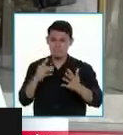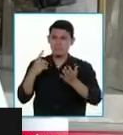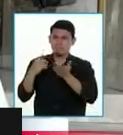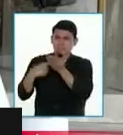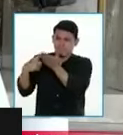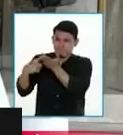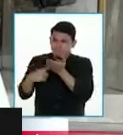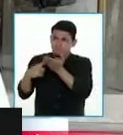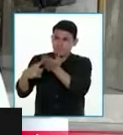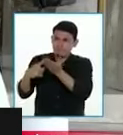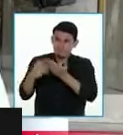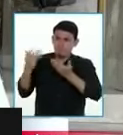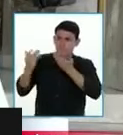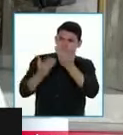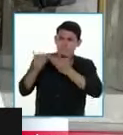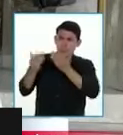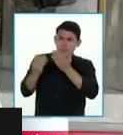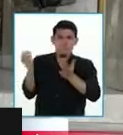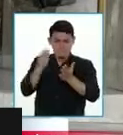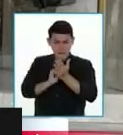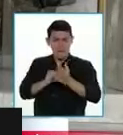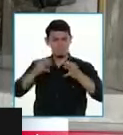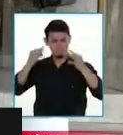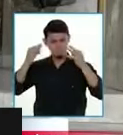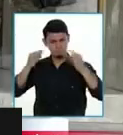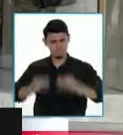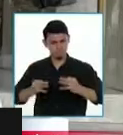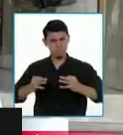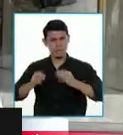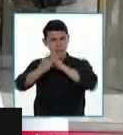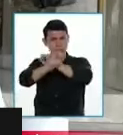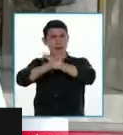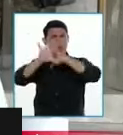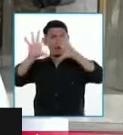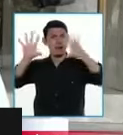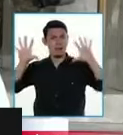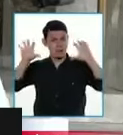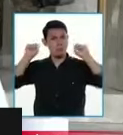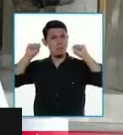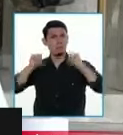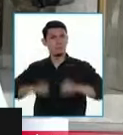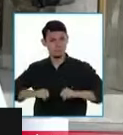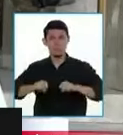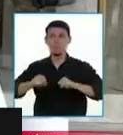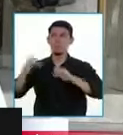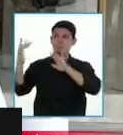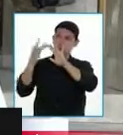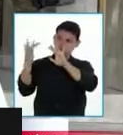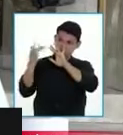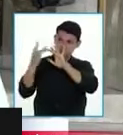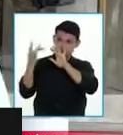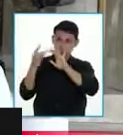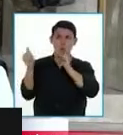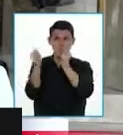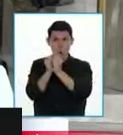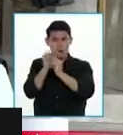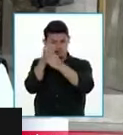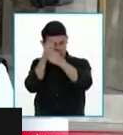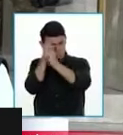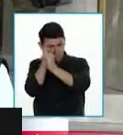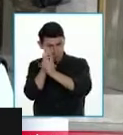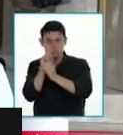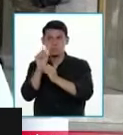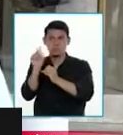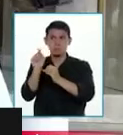las negociaciones de la manera más formal y transparente posible, directamente con los laboratorios. Y en el